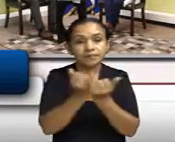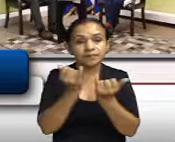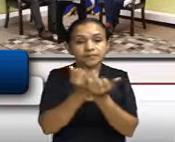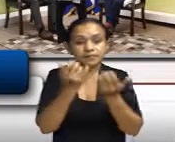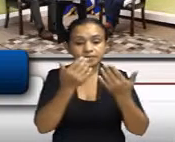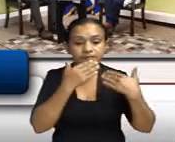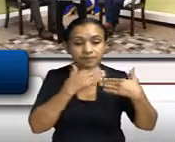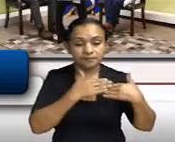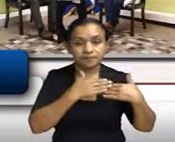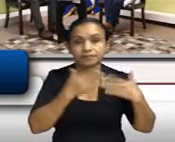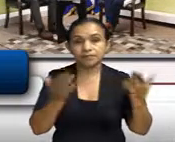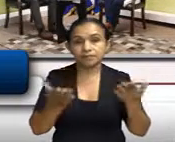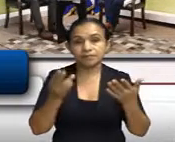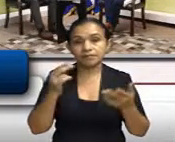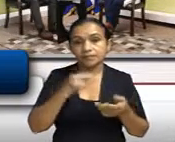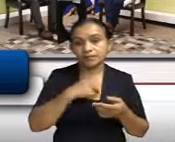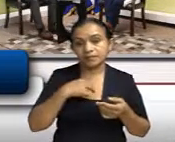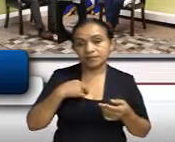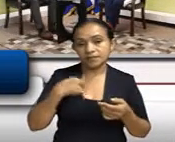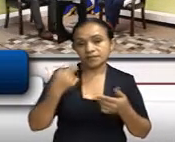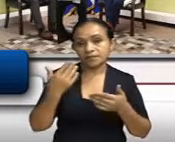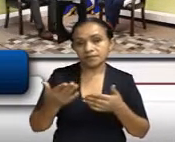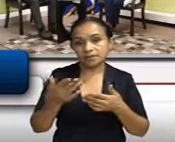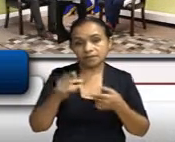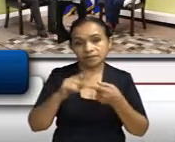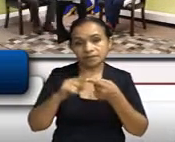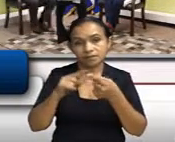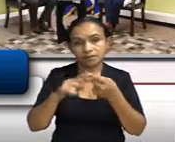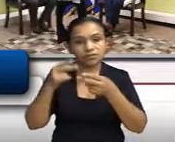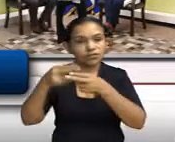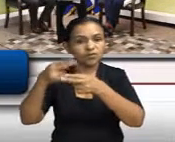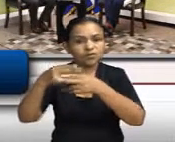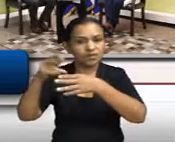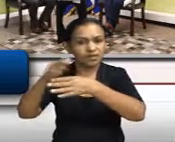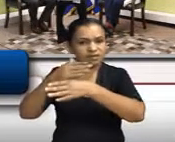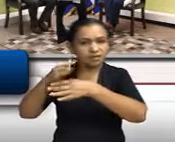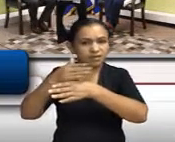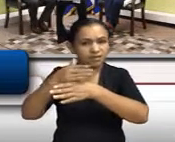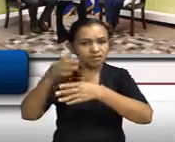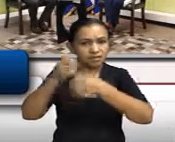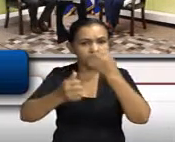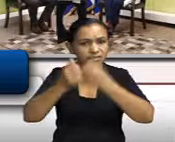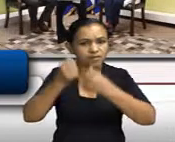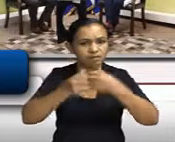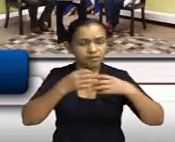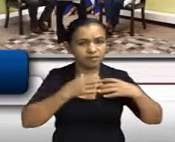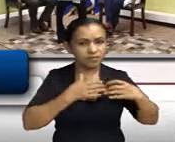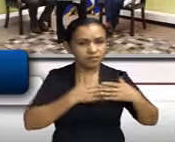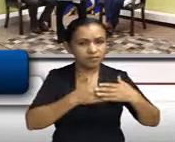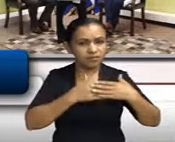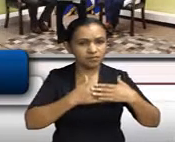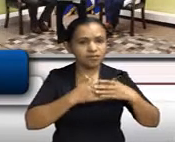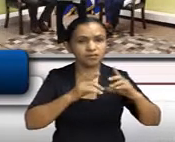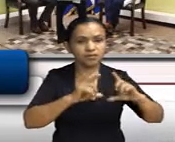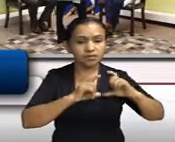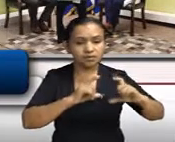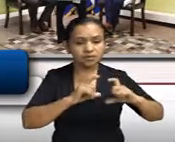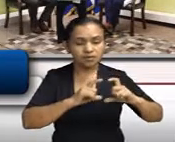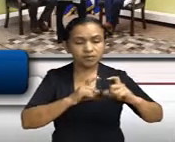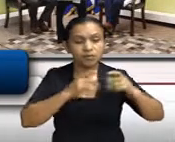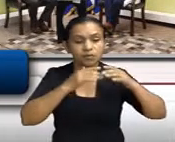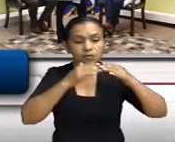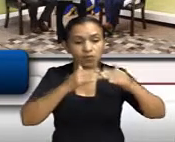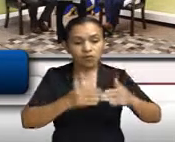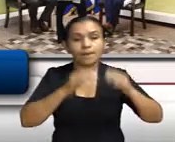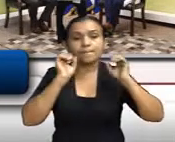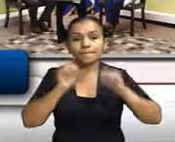paredes, el movimiento, si hay hiposinesia, asinesia o disinesia, que son los diferentes trastornos del movimiento patológico en el corazón, en sus paredes,